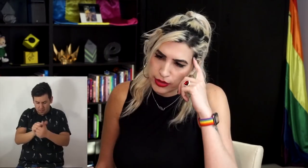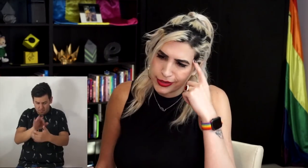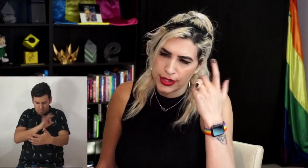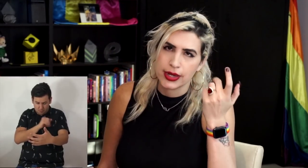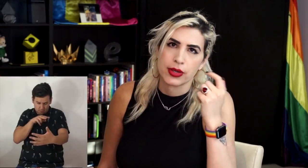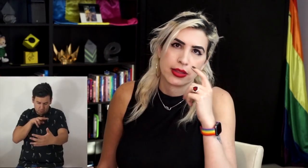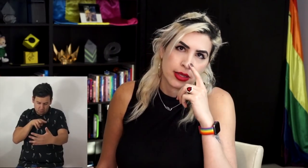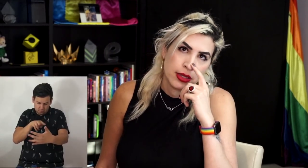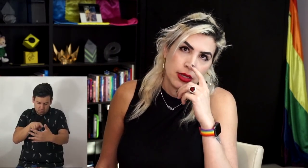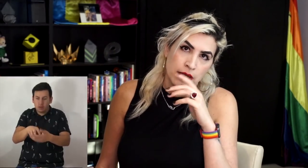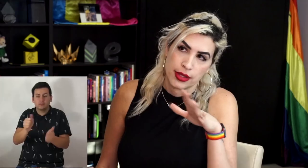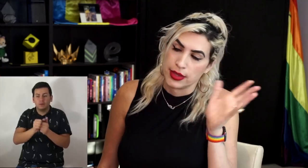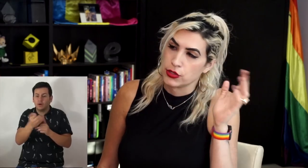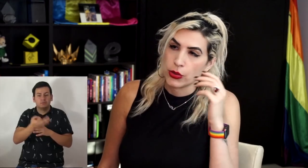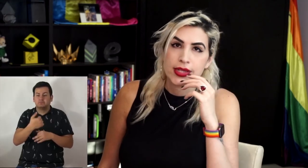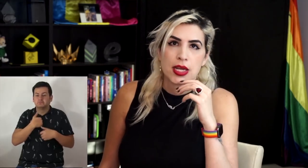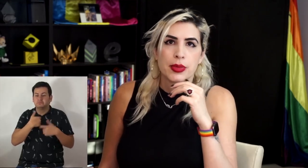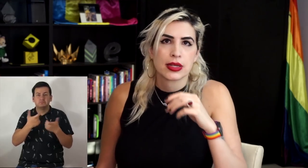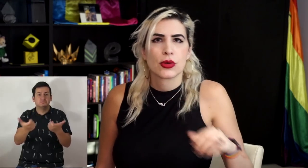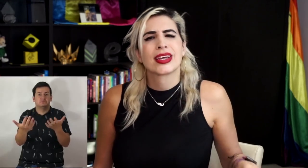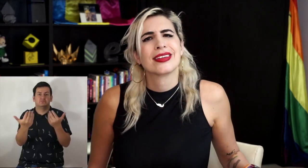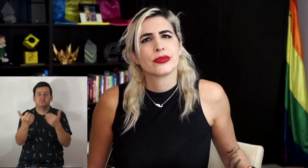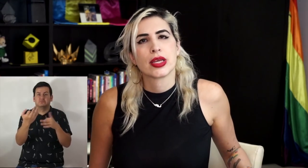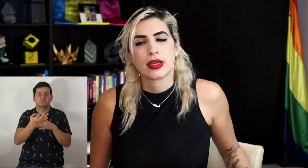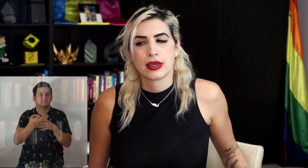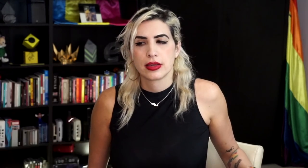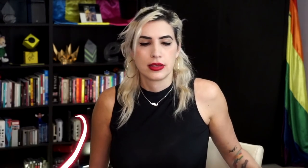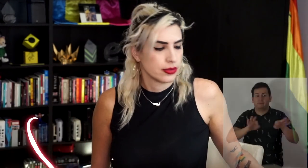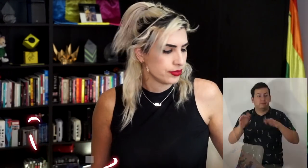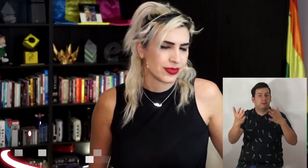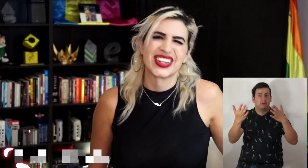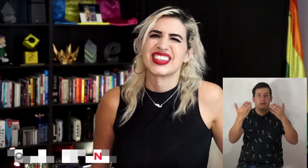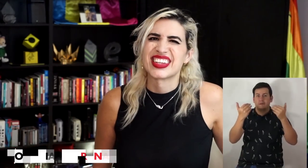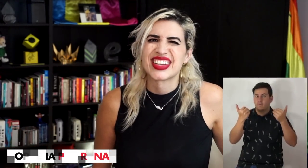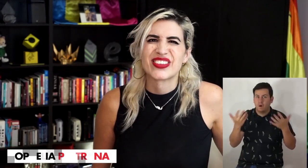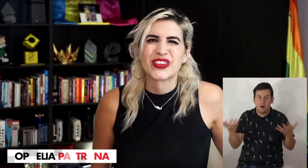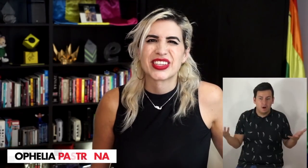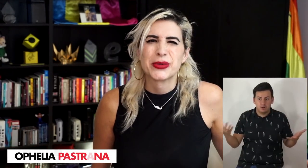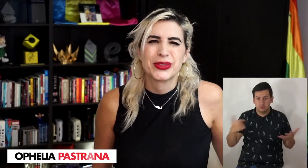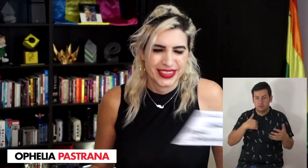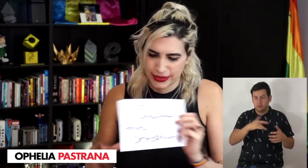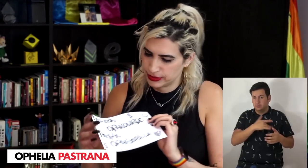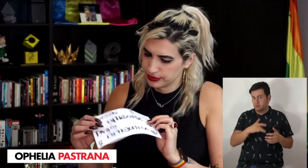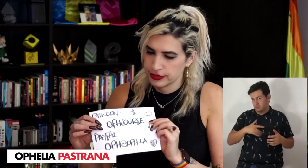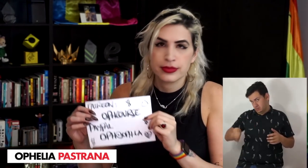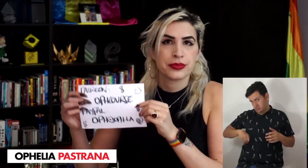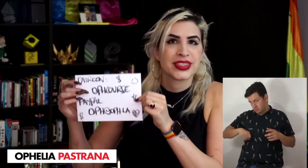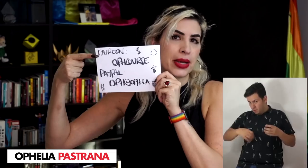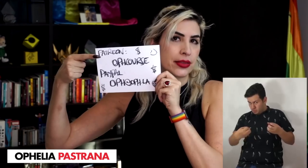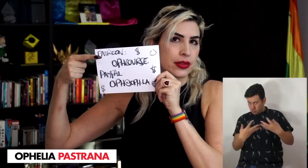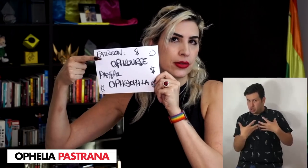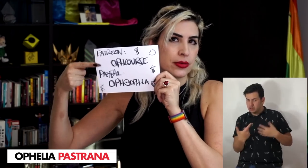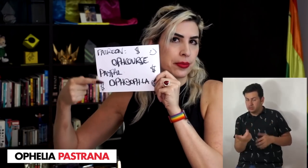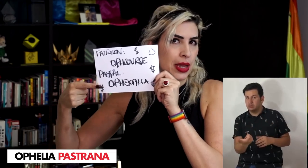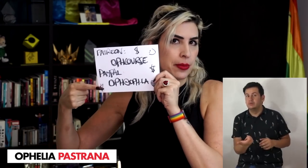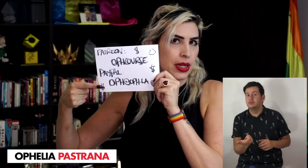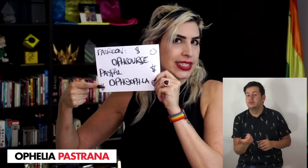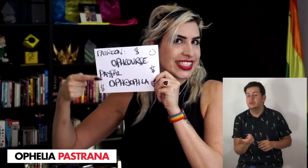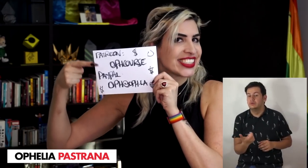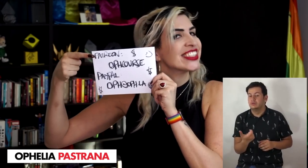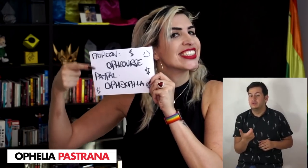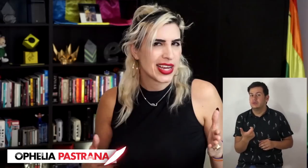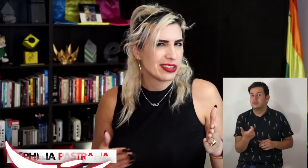dinero. Porque no tengo dinero, gente. De hecho, no hay chambas. Oigan, les interesa dejar un donativo a un